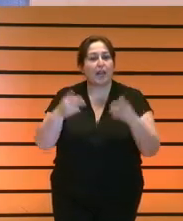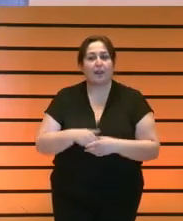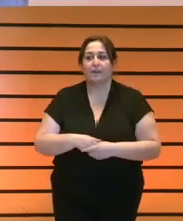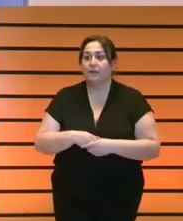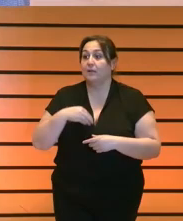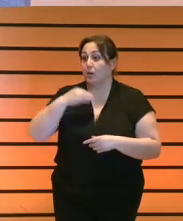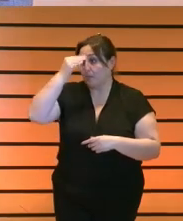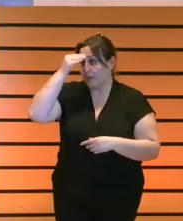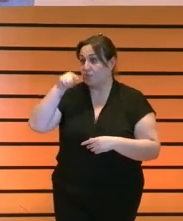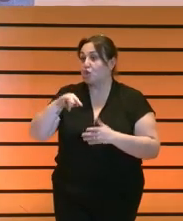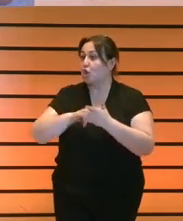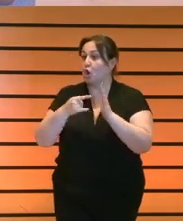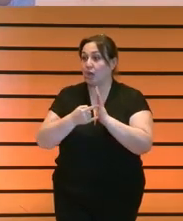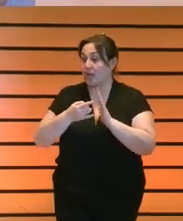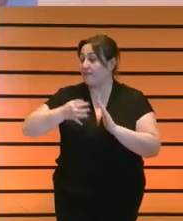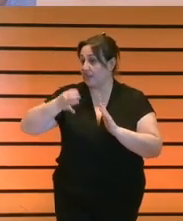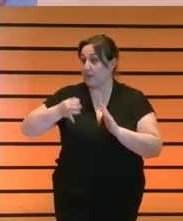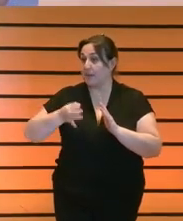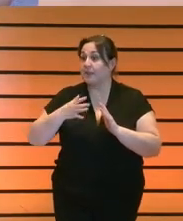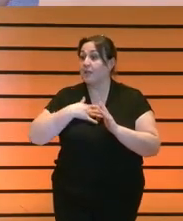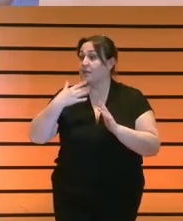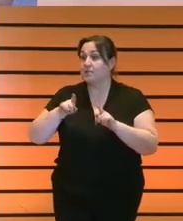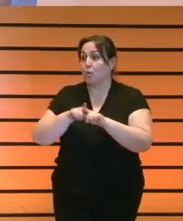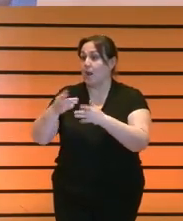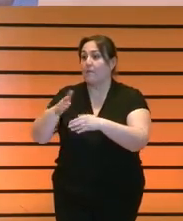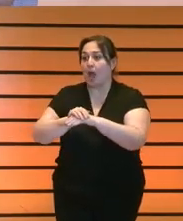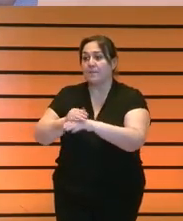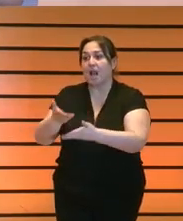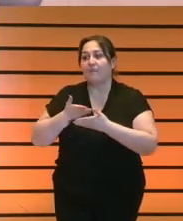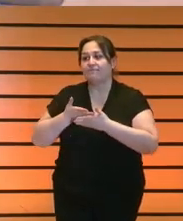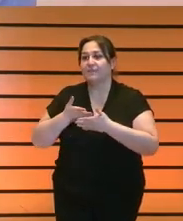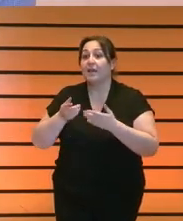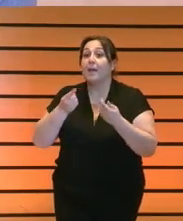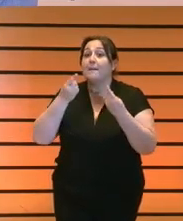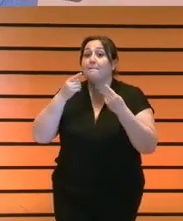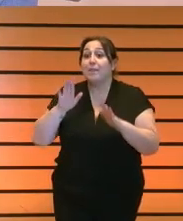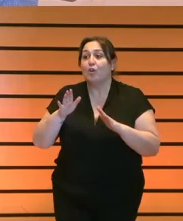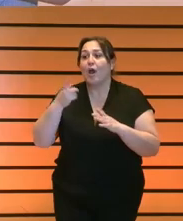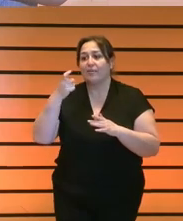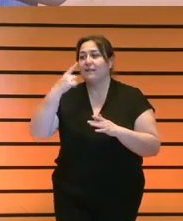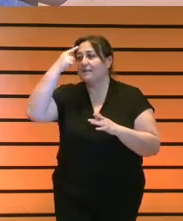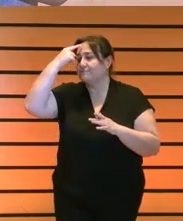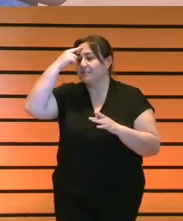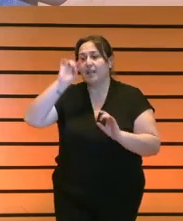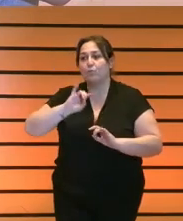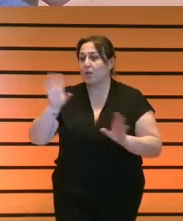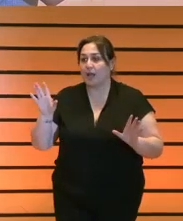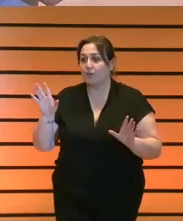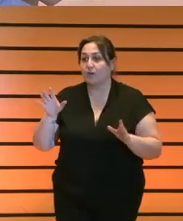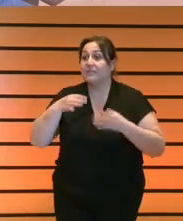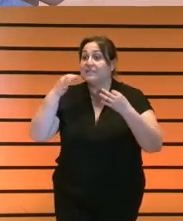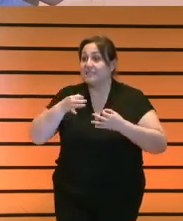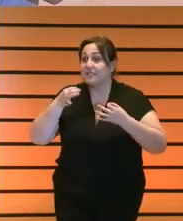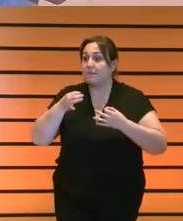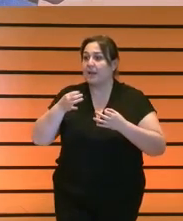Pues yo creo que efectivamente la tecnología puede ser una gran aliada, pero también tenemos que ser conscientes de que siempre tiene